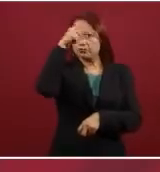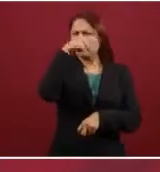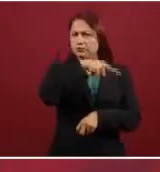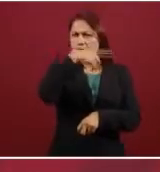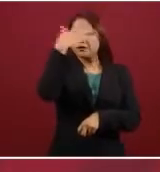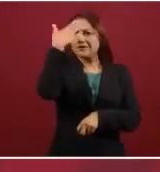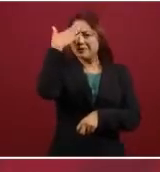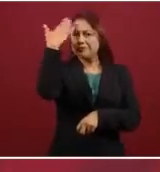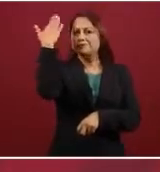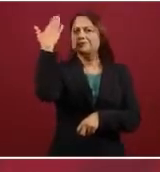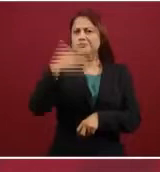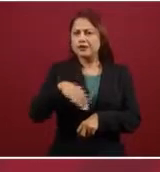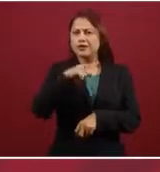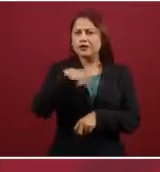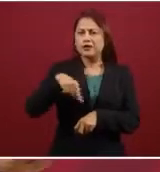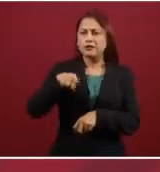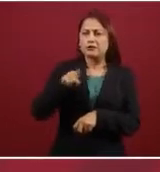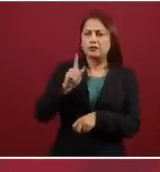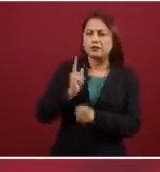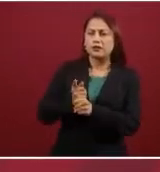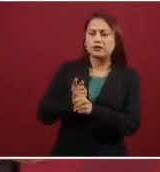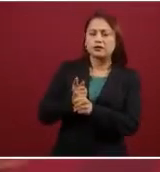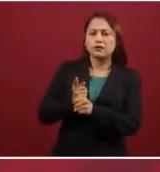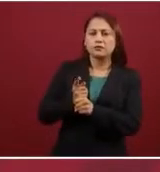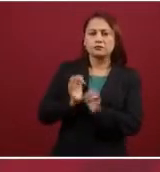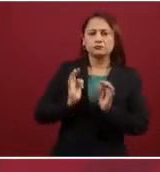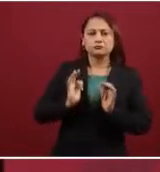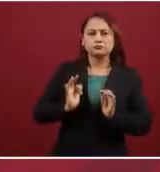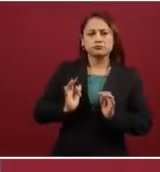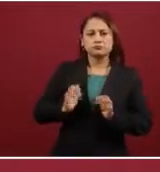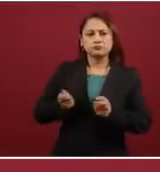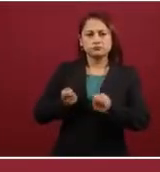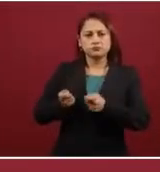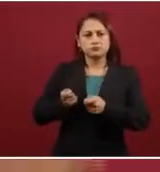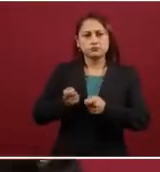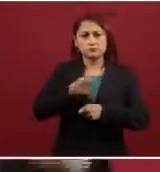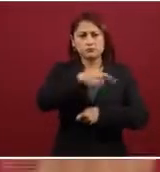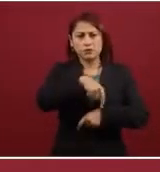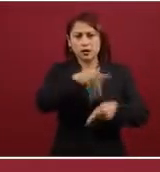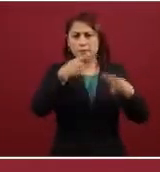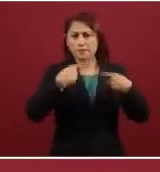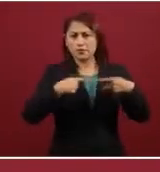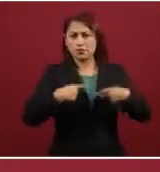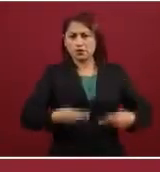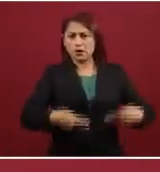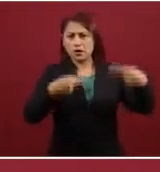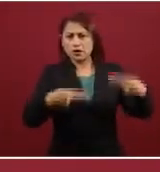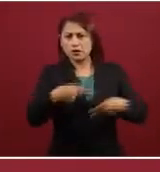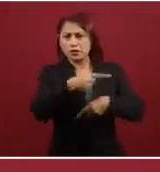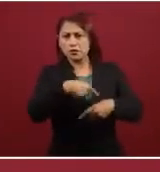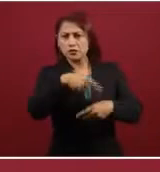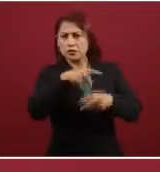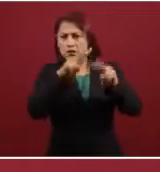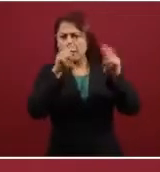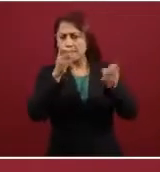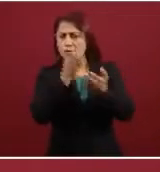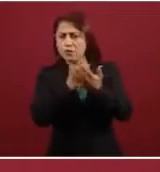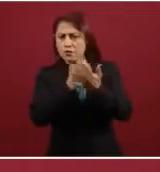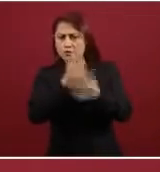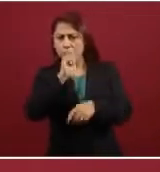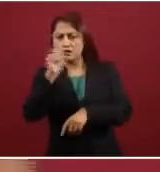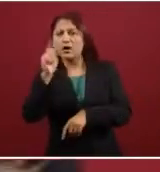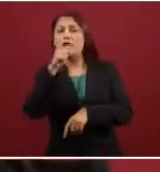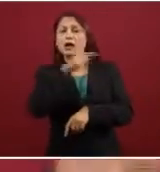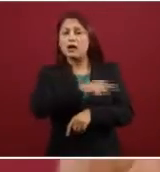los financieros tienen mucha información, más de lo que se imagina uno.